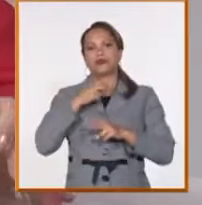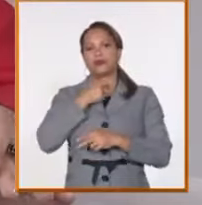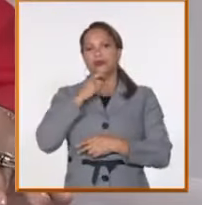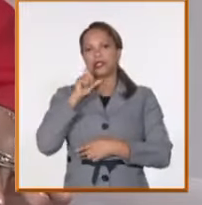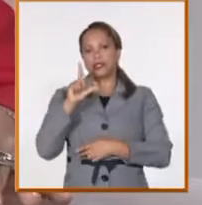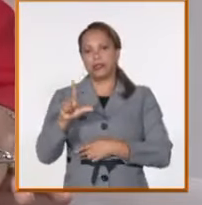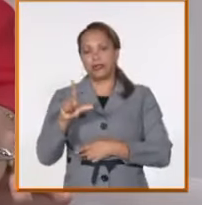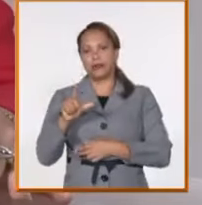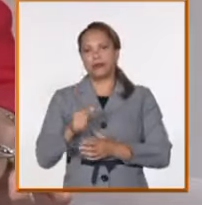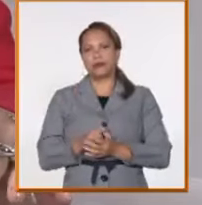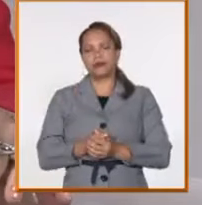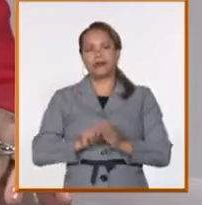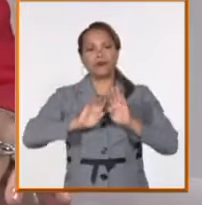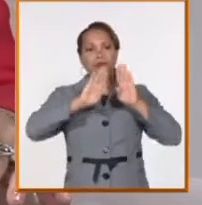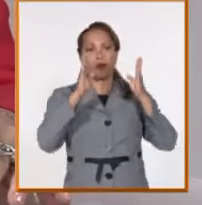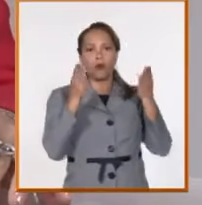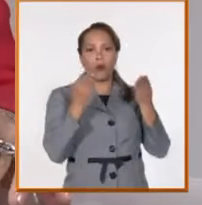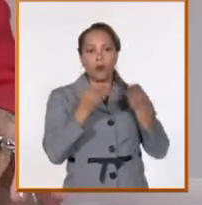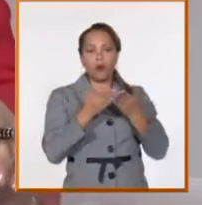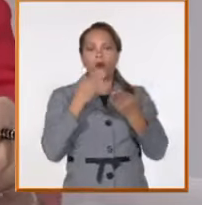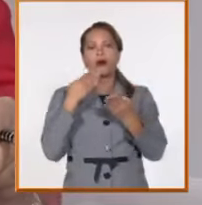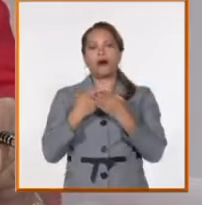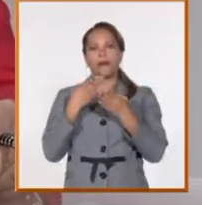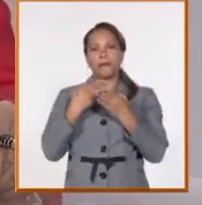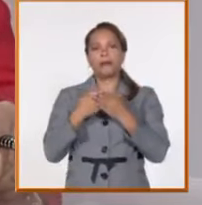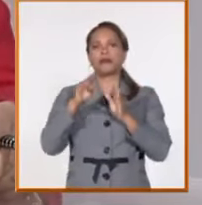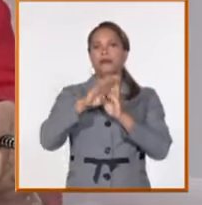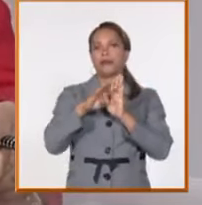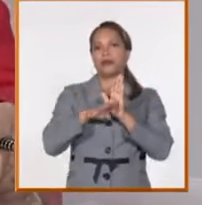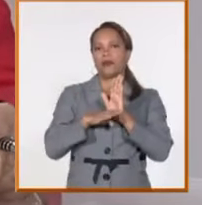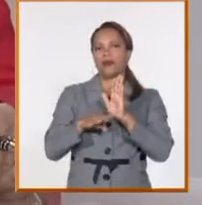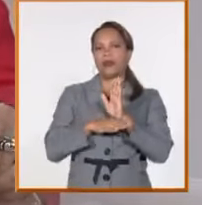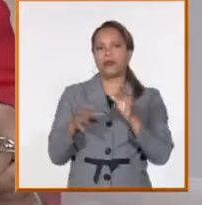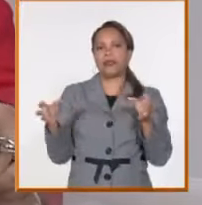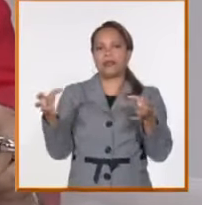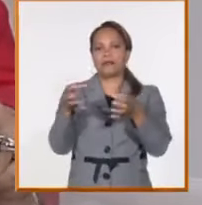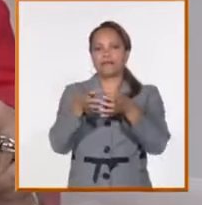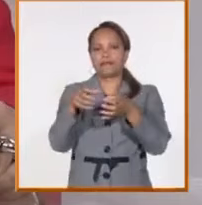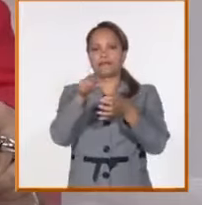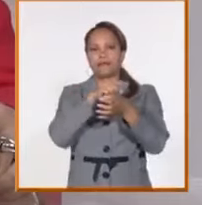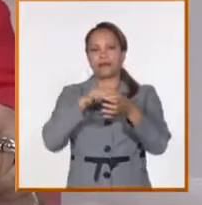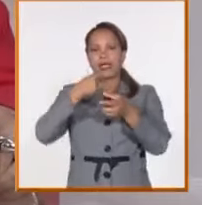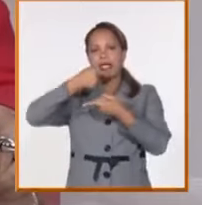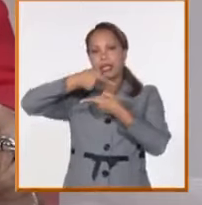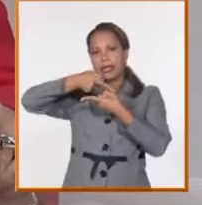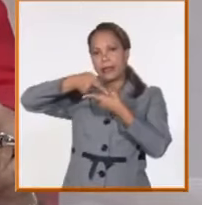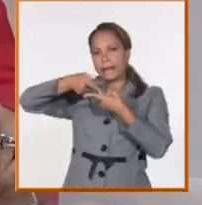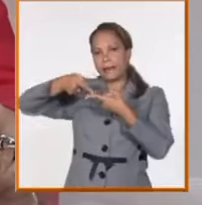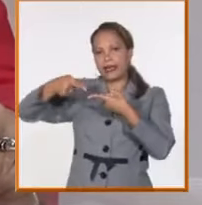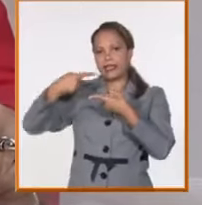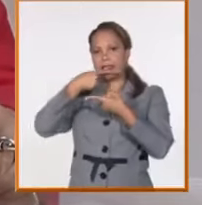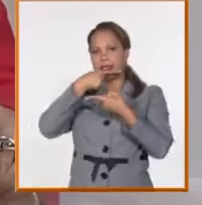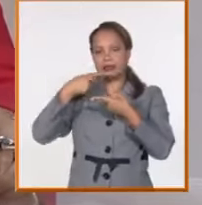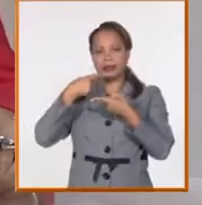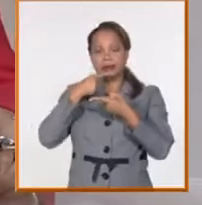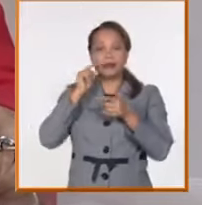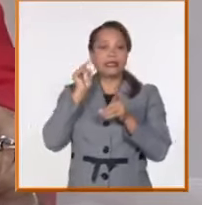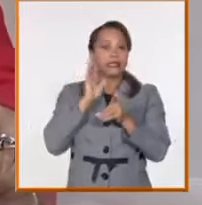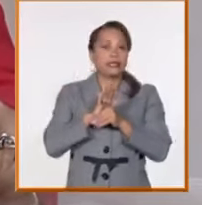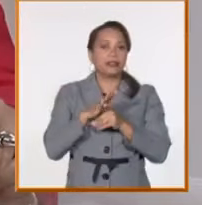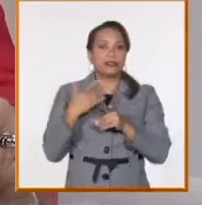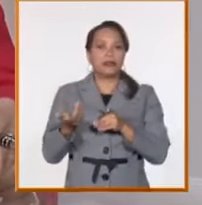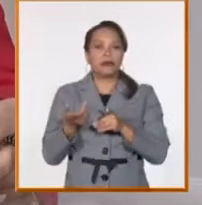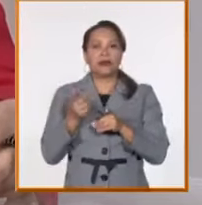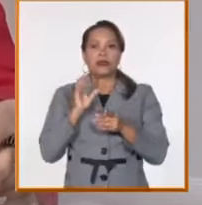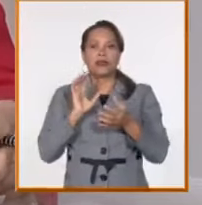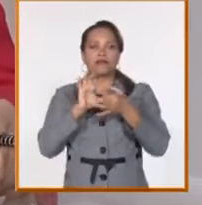ese ese programa eh sectorial de la pasta dental que ha tenido acompañamiento desde un primer momento de la